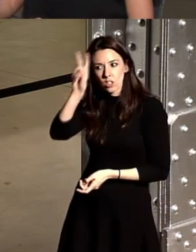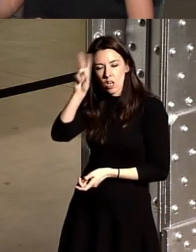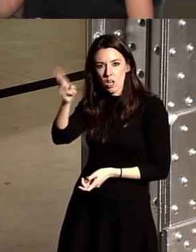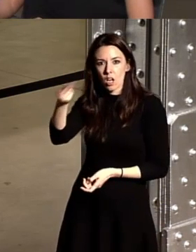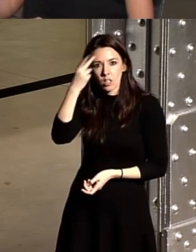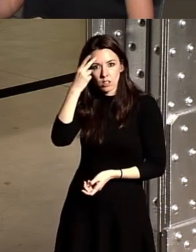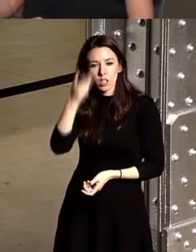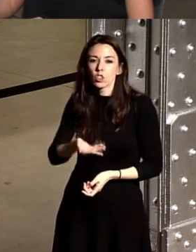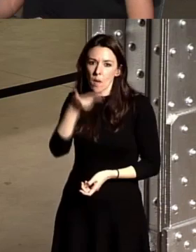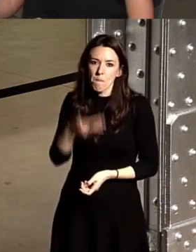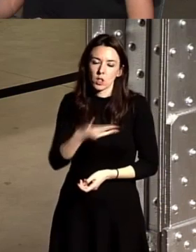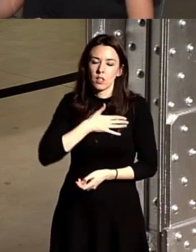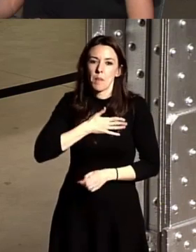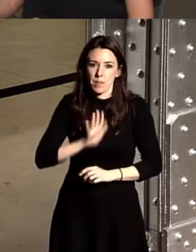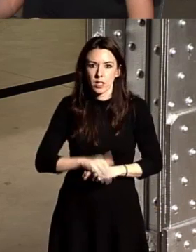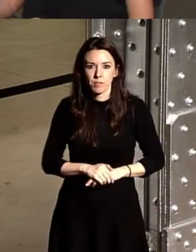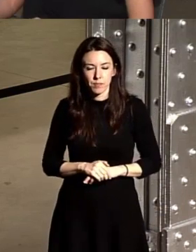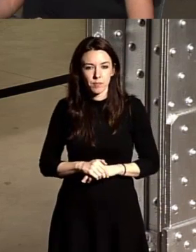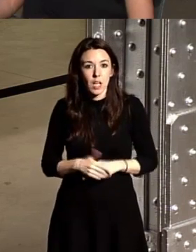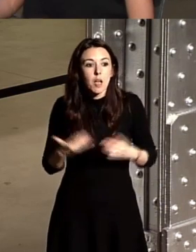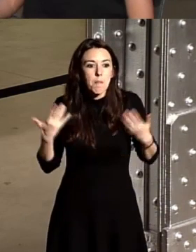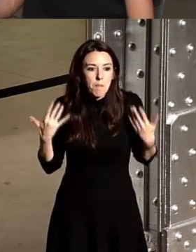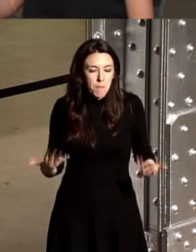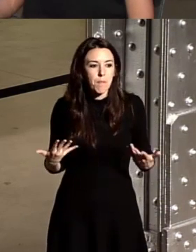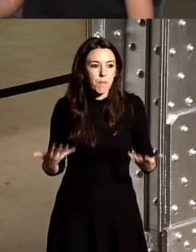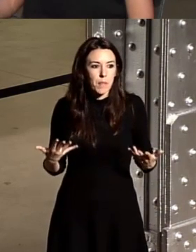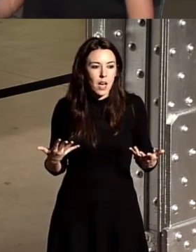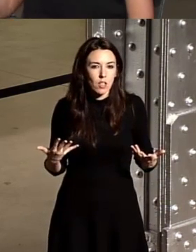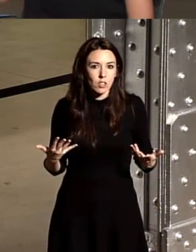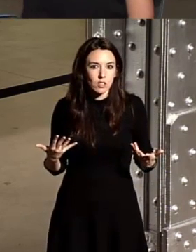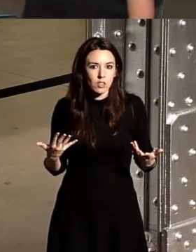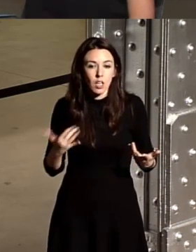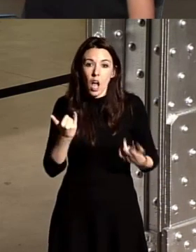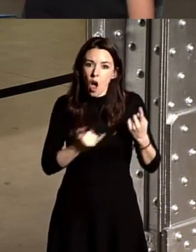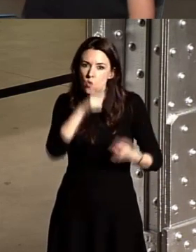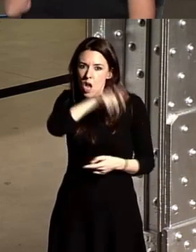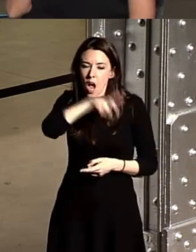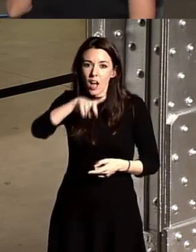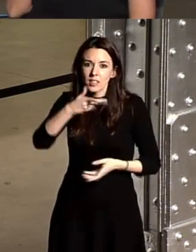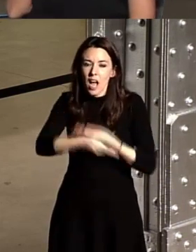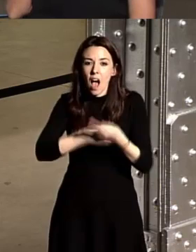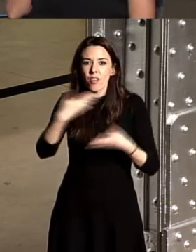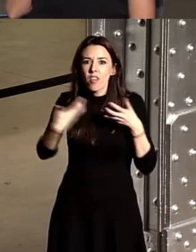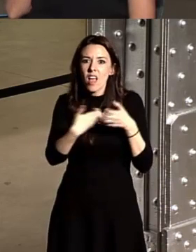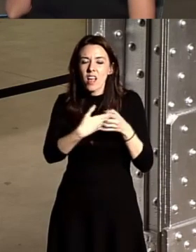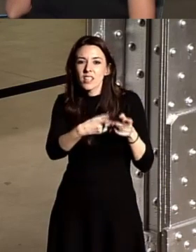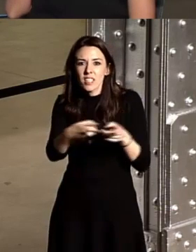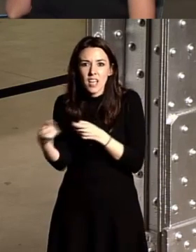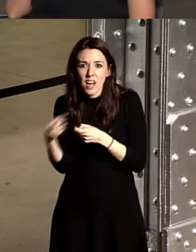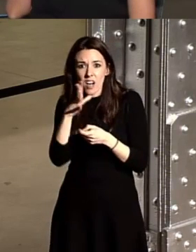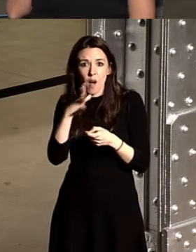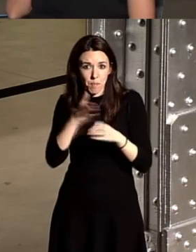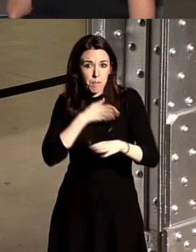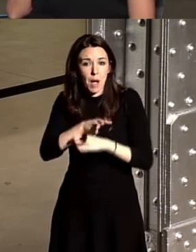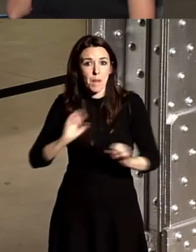sí es importante para mí. Pero para agregar, hay gente que hace la guerra porque les sube